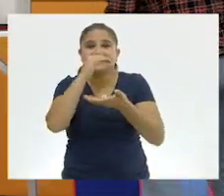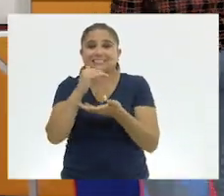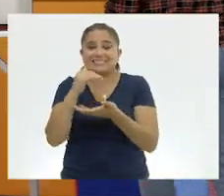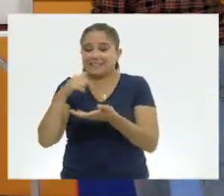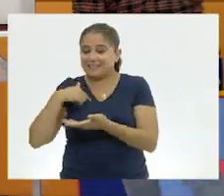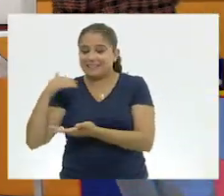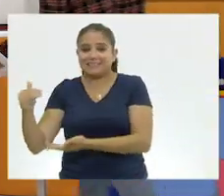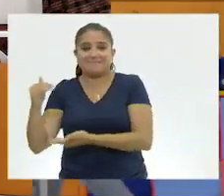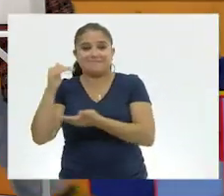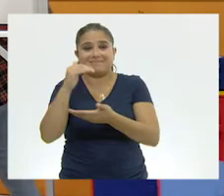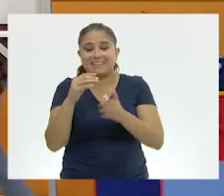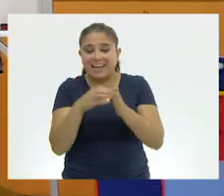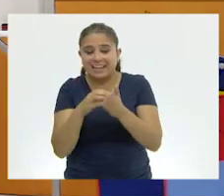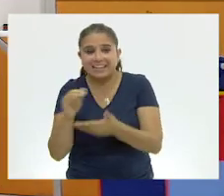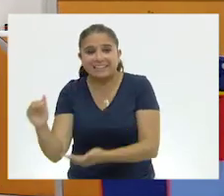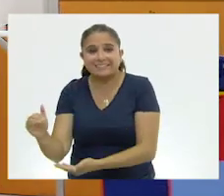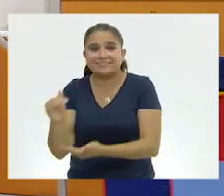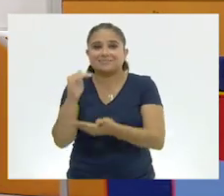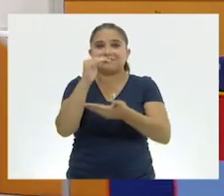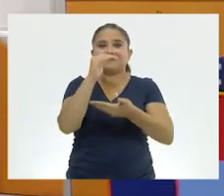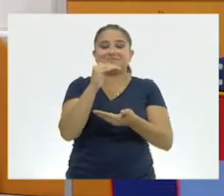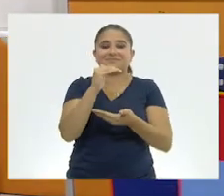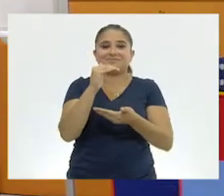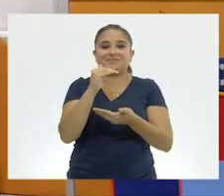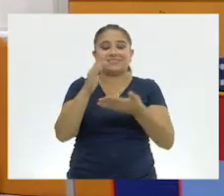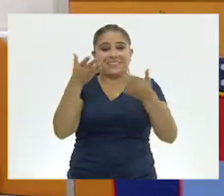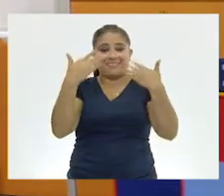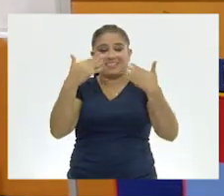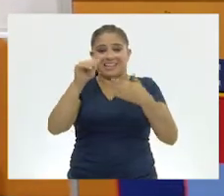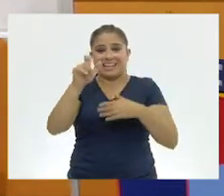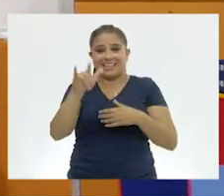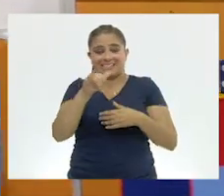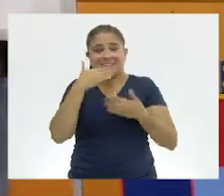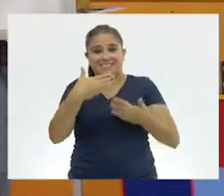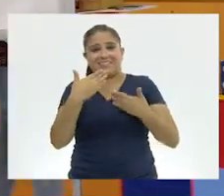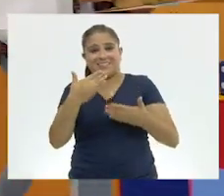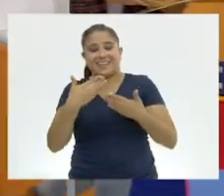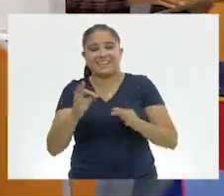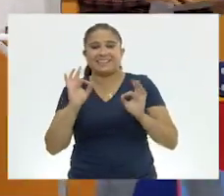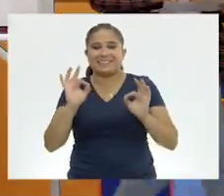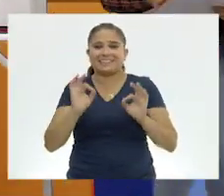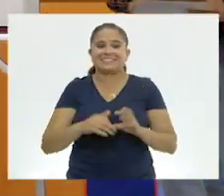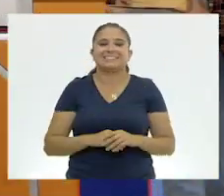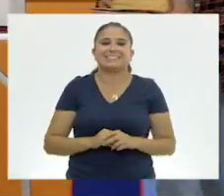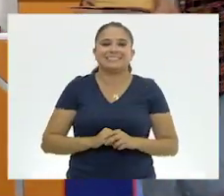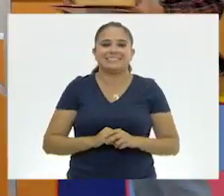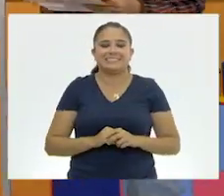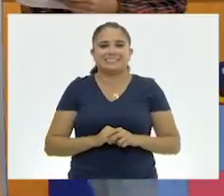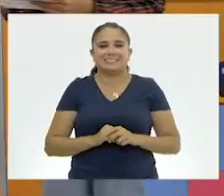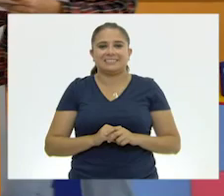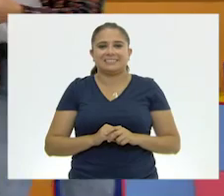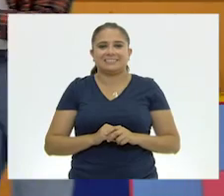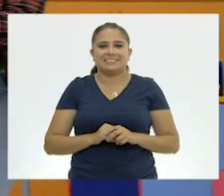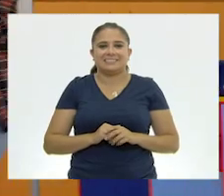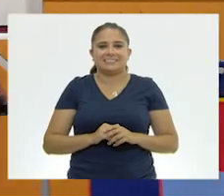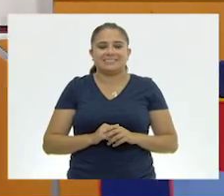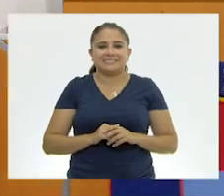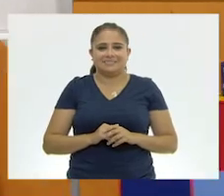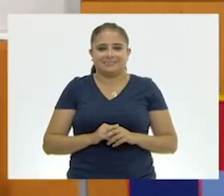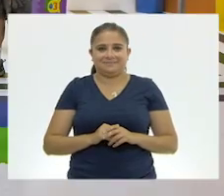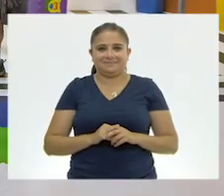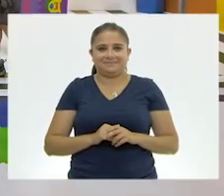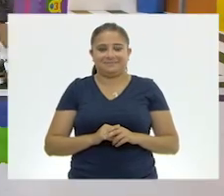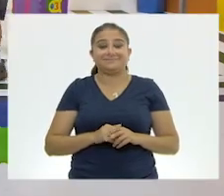¡Ay, aquí abajo está mi cajita! ¡Vamos, vamos, Alexia! ¡Corre! ¡Muy bien! Y